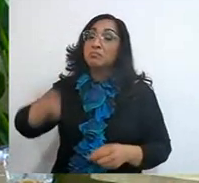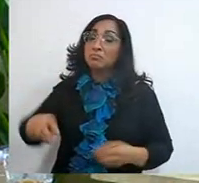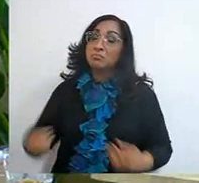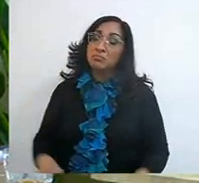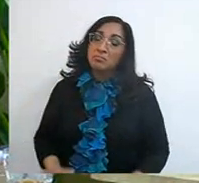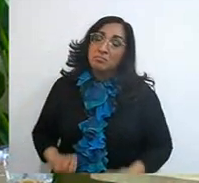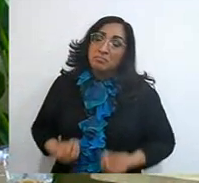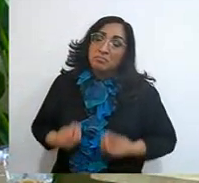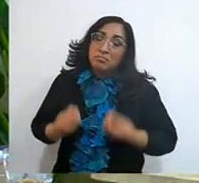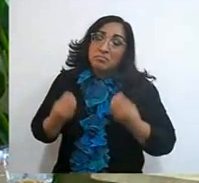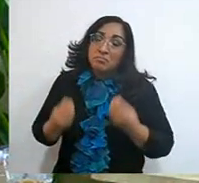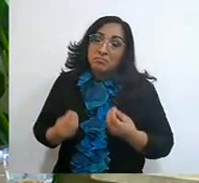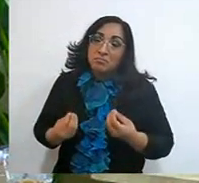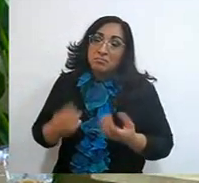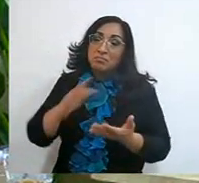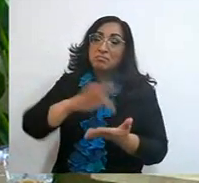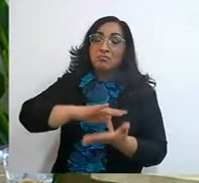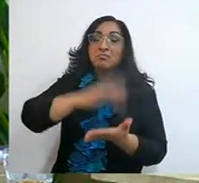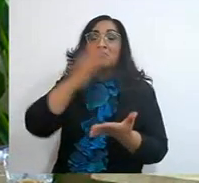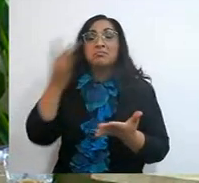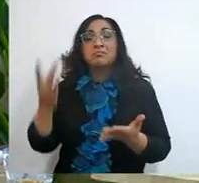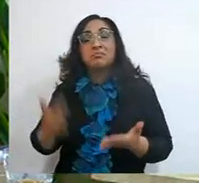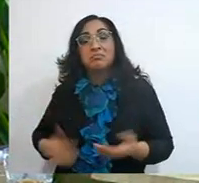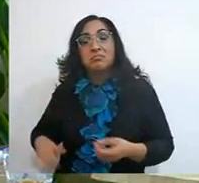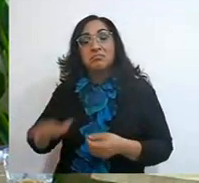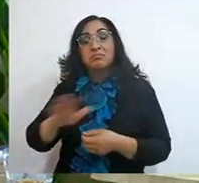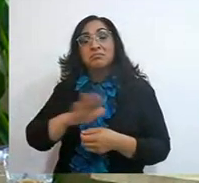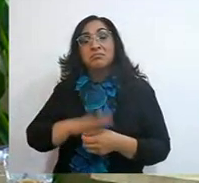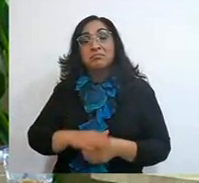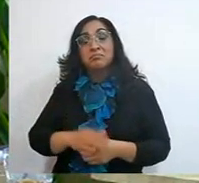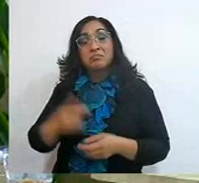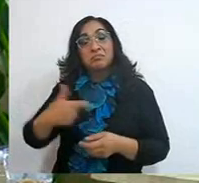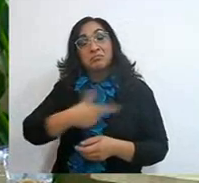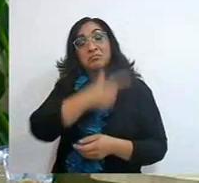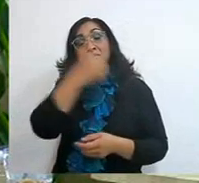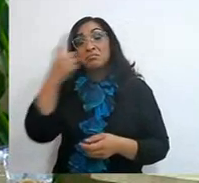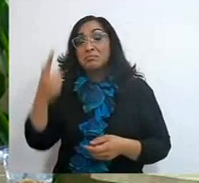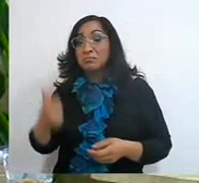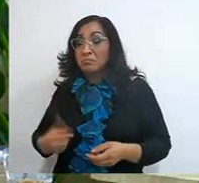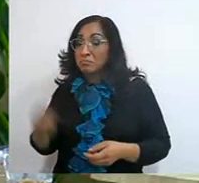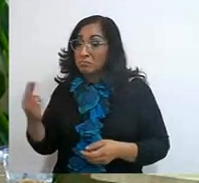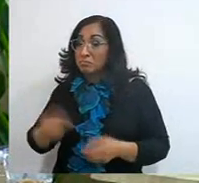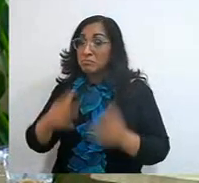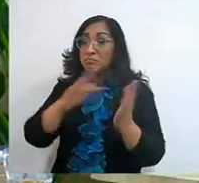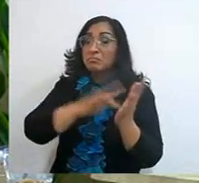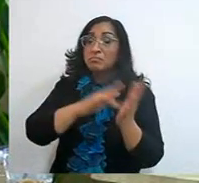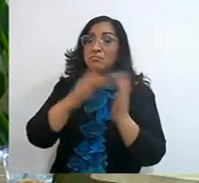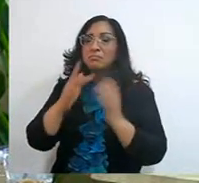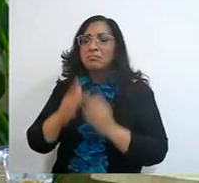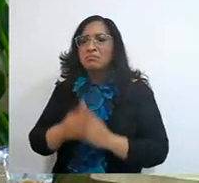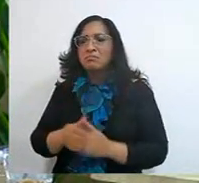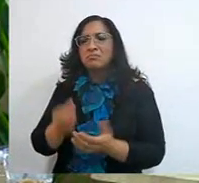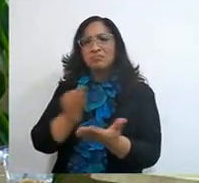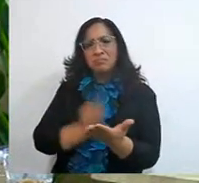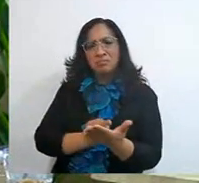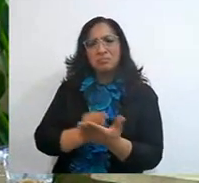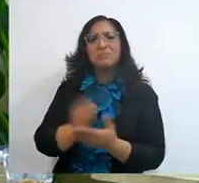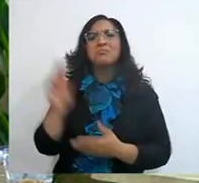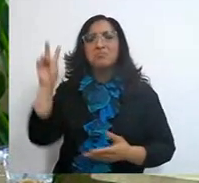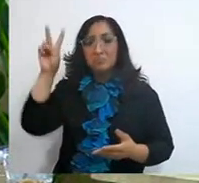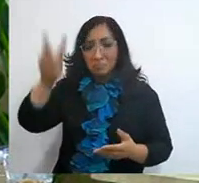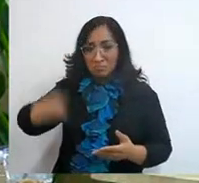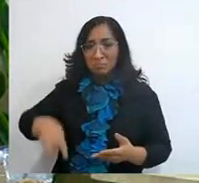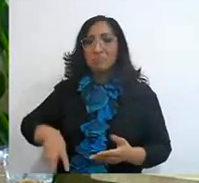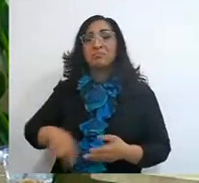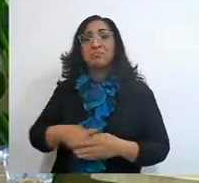vida. Y gracias por el glorioso nombre de Jesucristo, que Él es fiel y